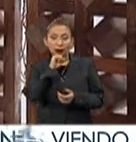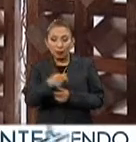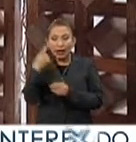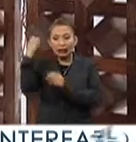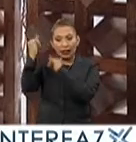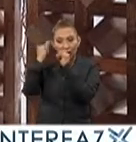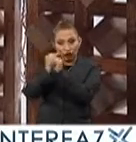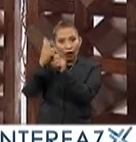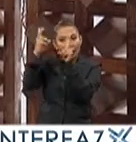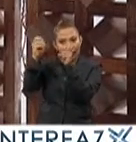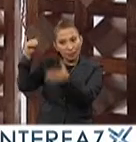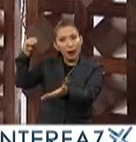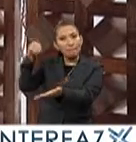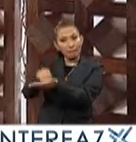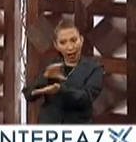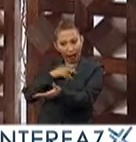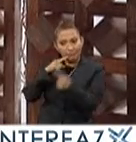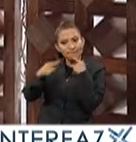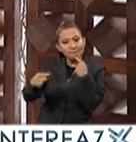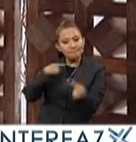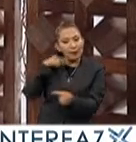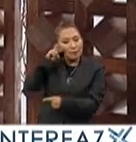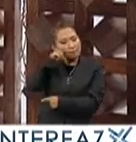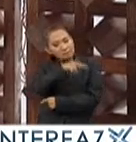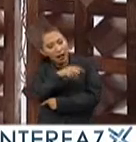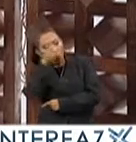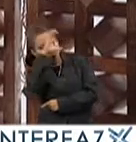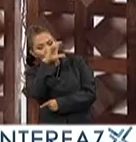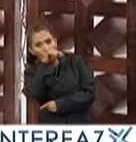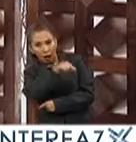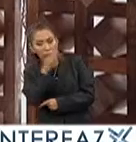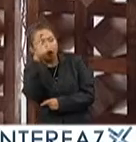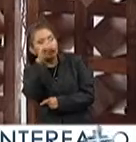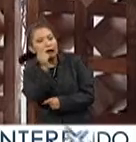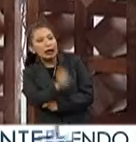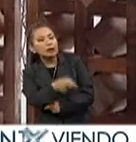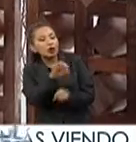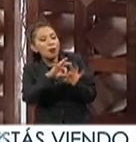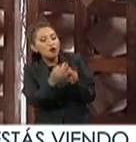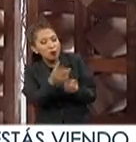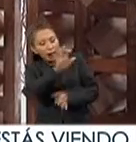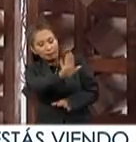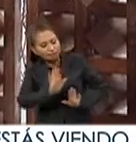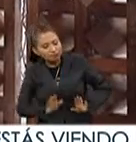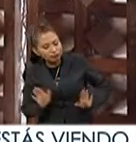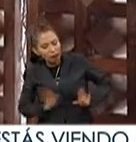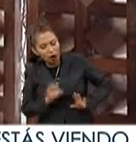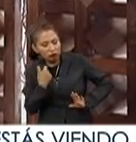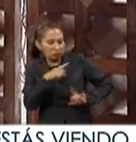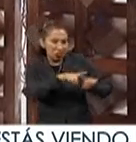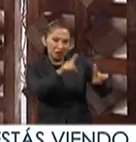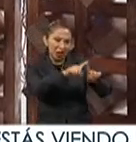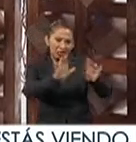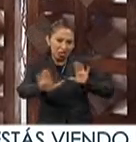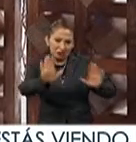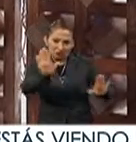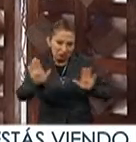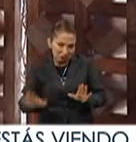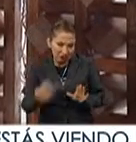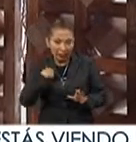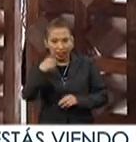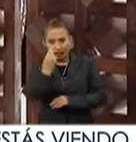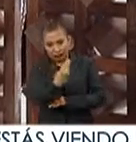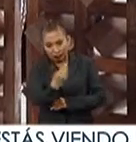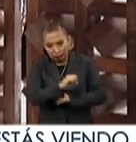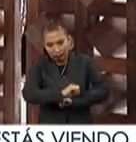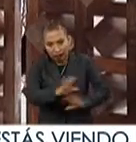internacional, está mirando y considerando que la cultura, entendida la cultura como una manera de ser, con matices, es